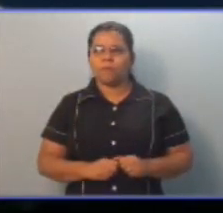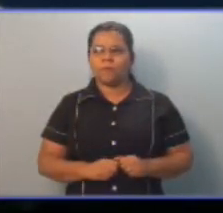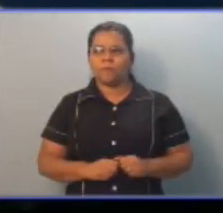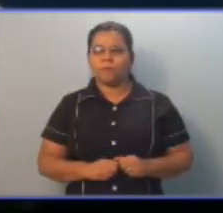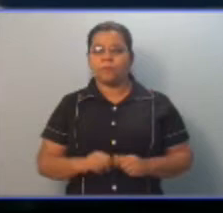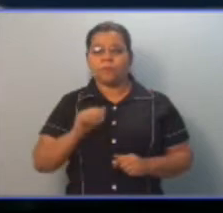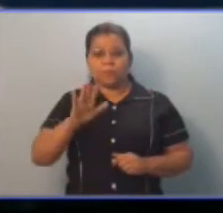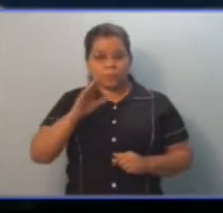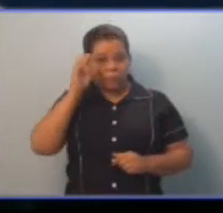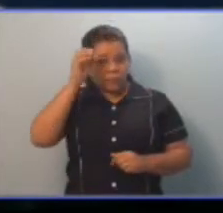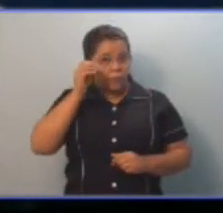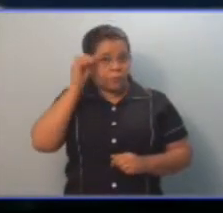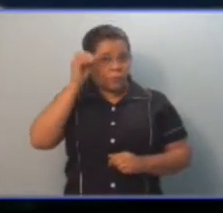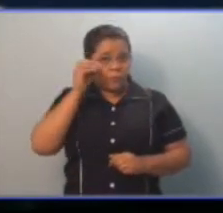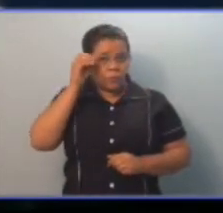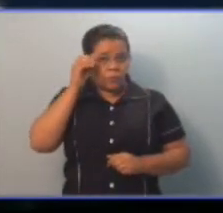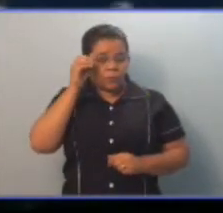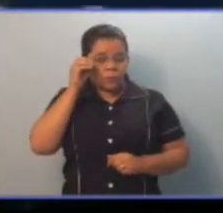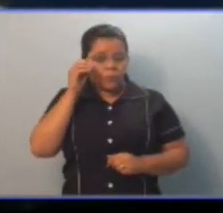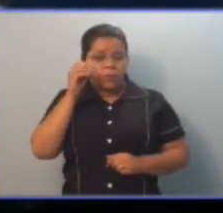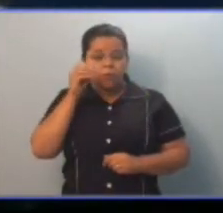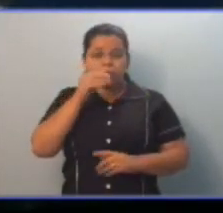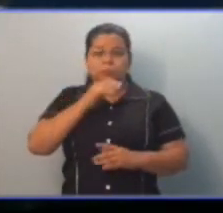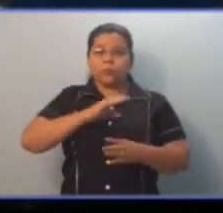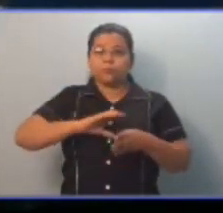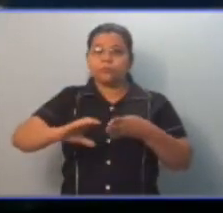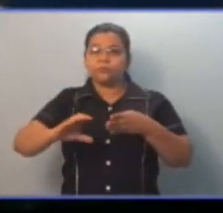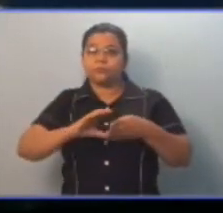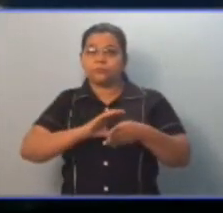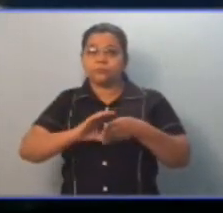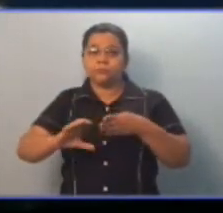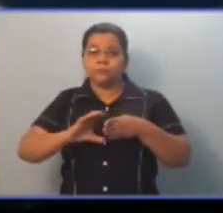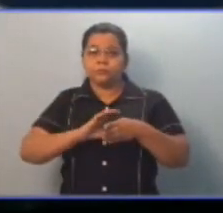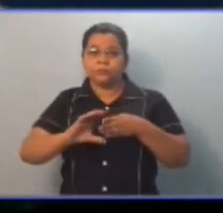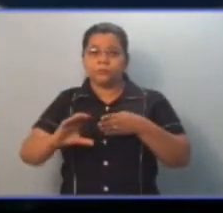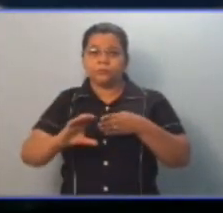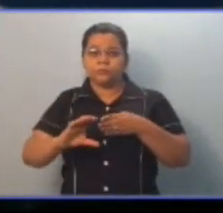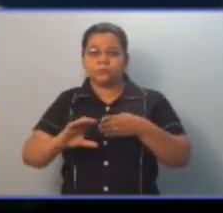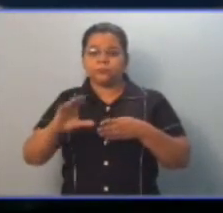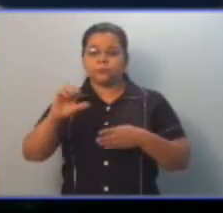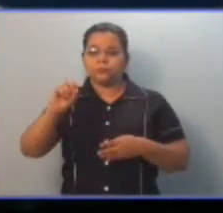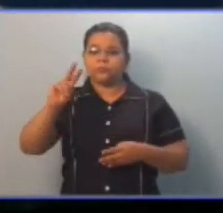Su opinión en cuanto al contexto, es decir,